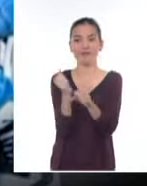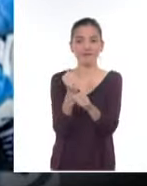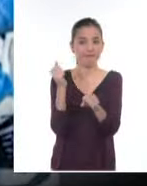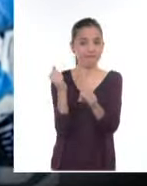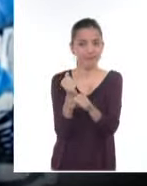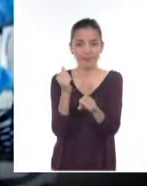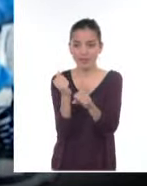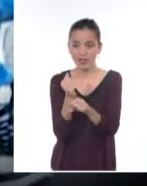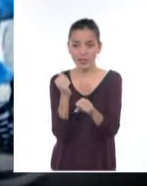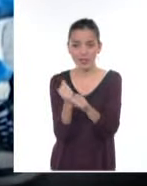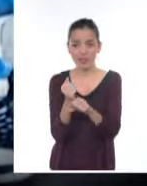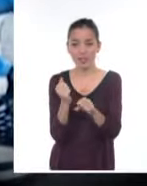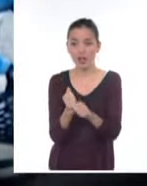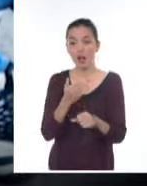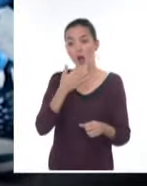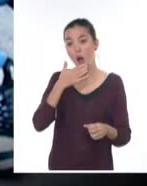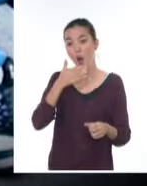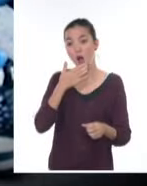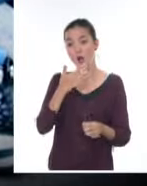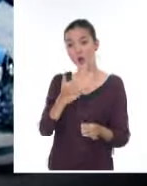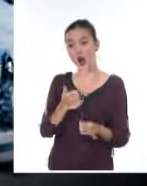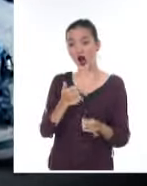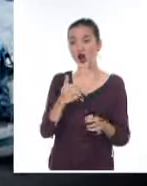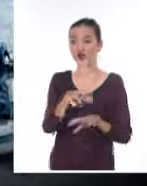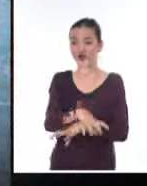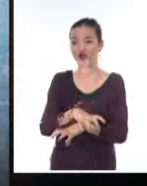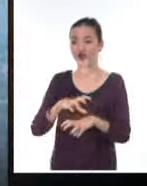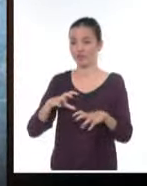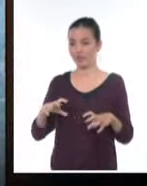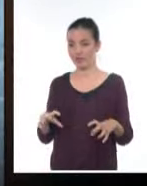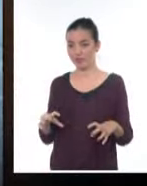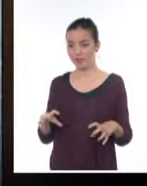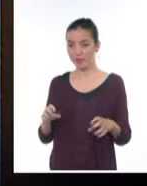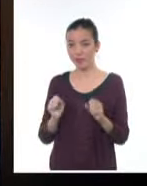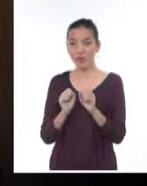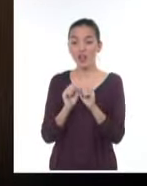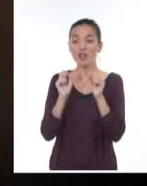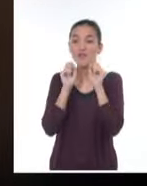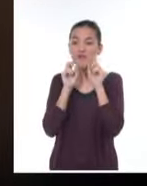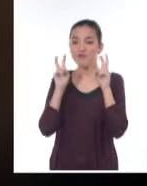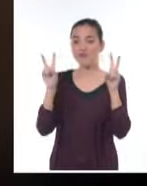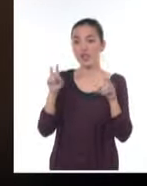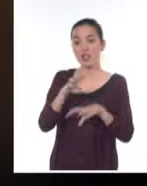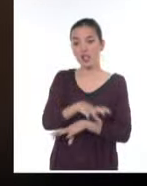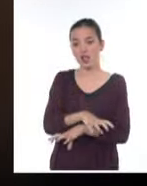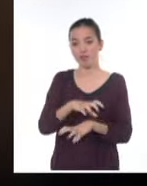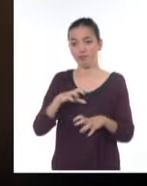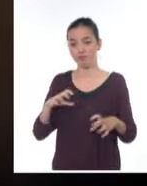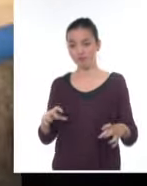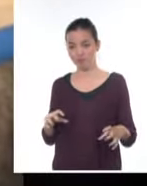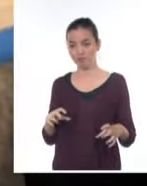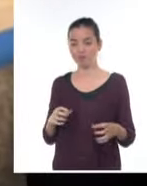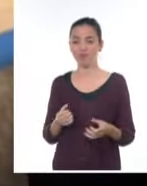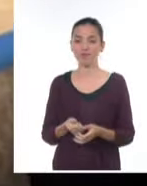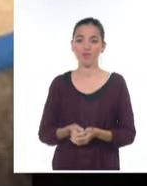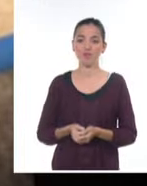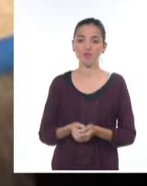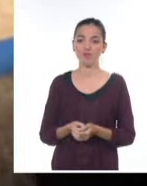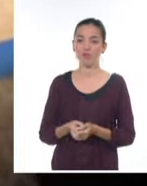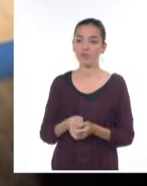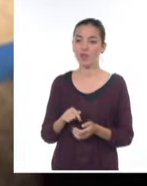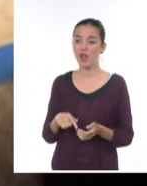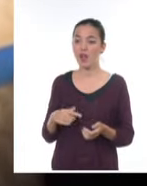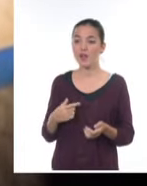Alexa es una de las tantas personas que en la capital cubana dedica parte de su tiempo a rescatar, coordinar adopciones